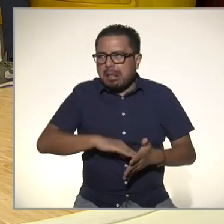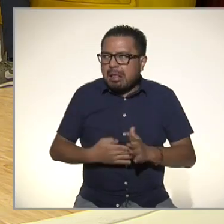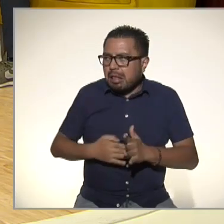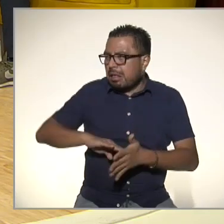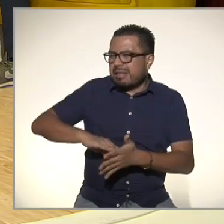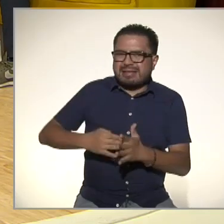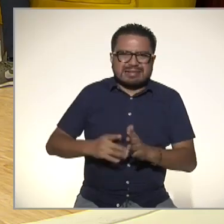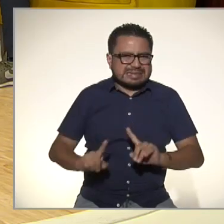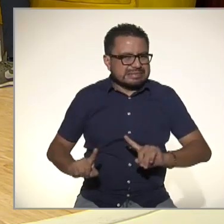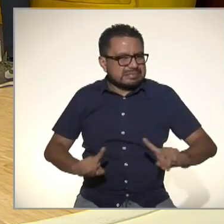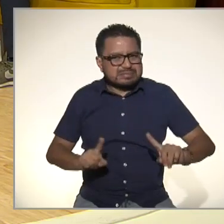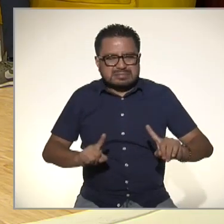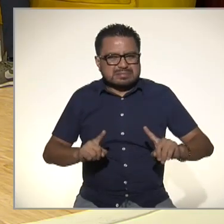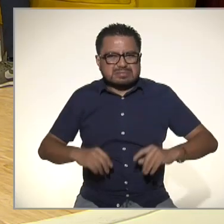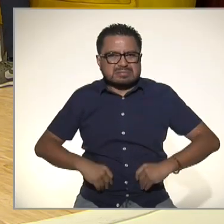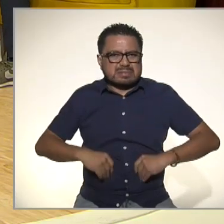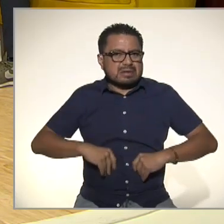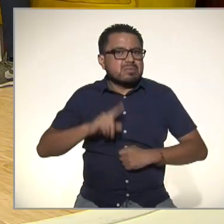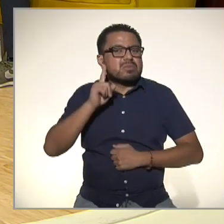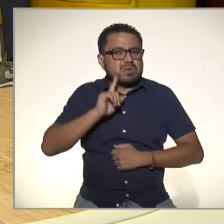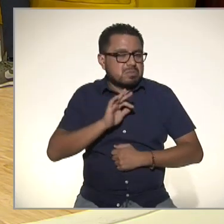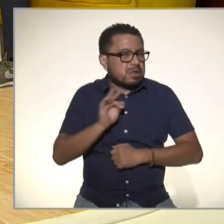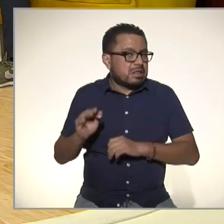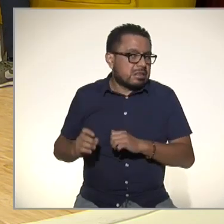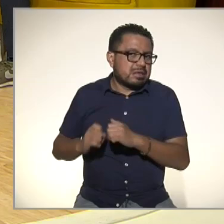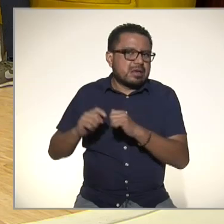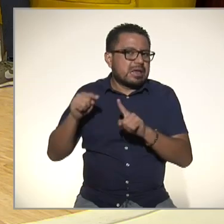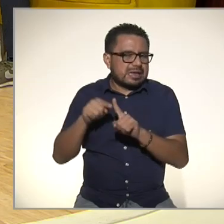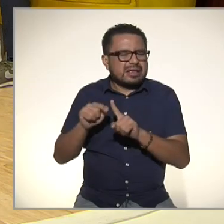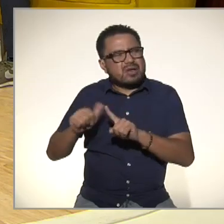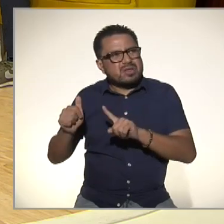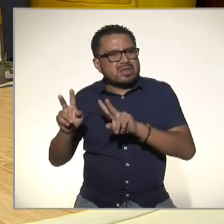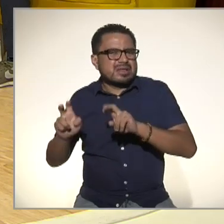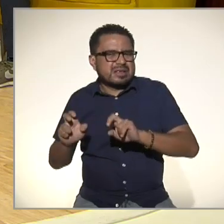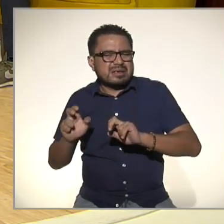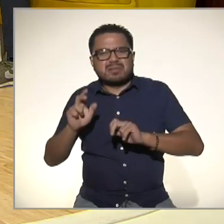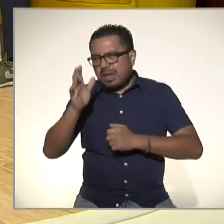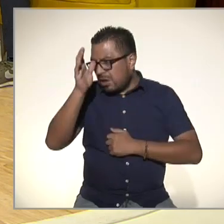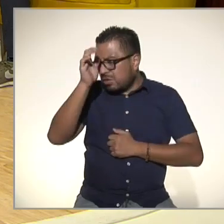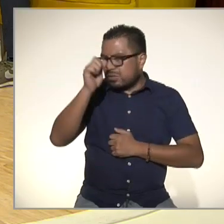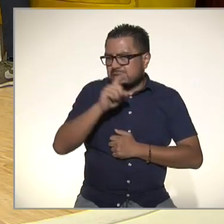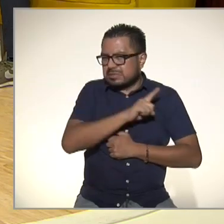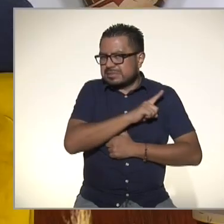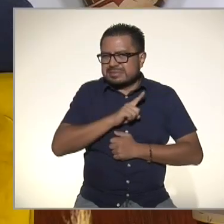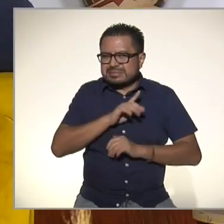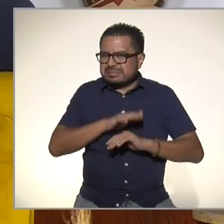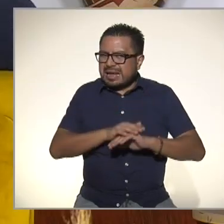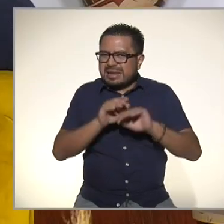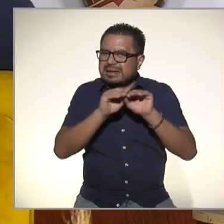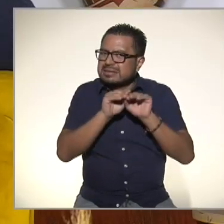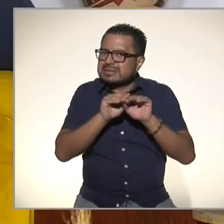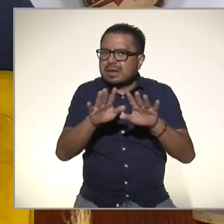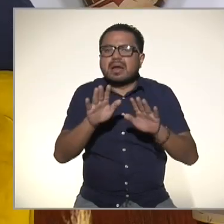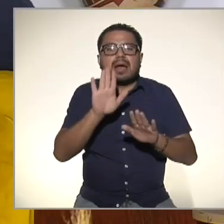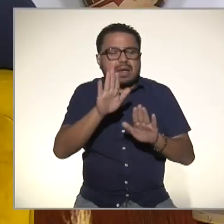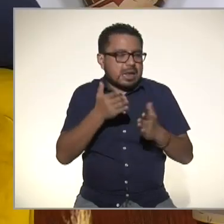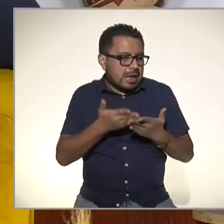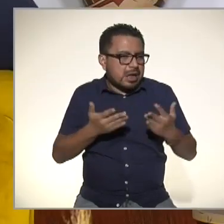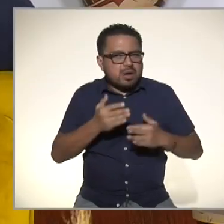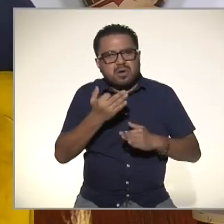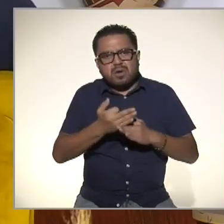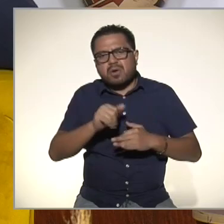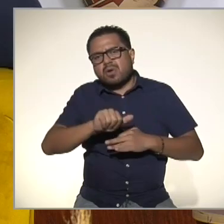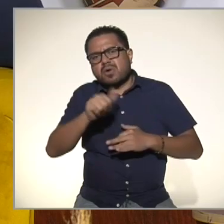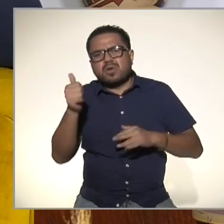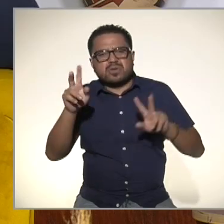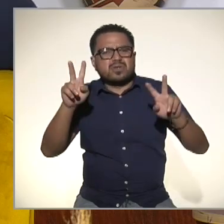en riesgo la vida de la mujer, pero ese es otro tema. Eso es muy importante, son conceptos que hay que dejar perfectamente claros. Ahora vamos a otro tema y tenemos